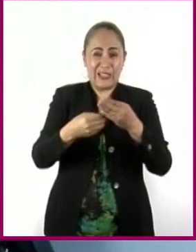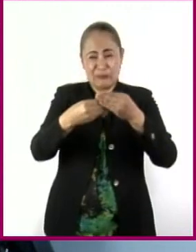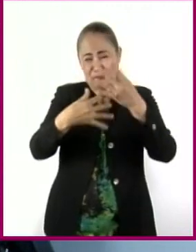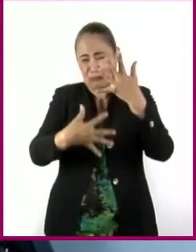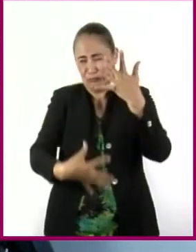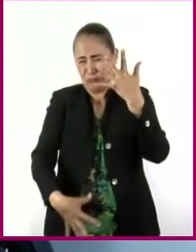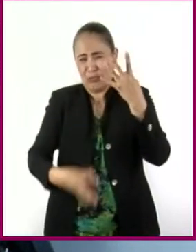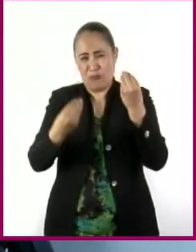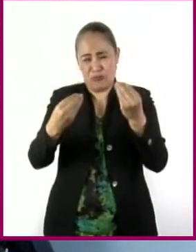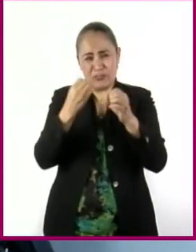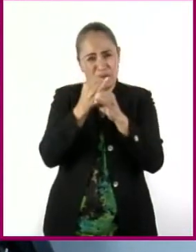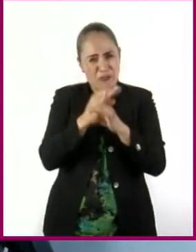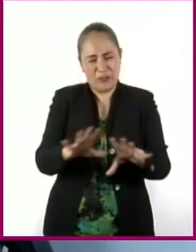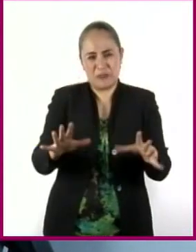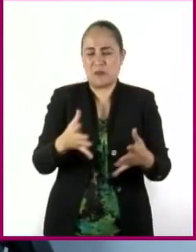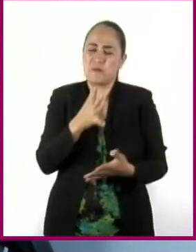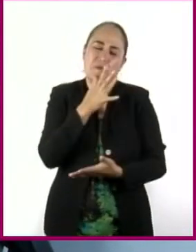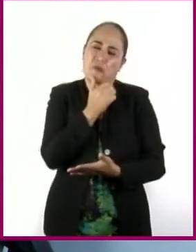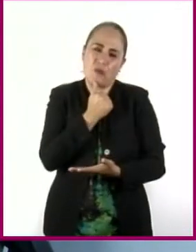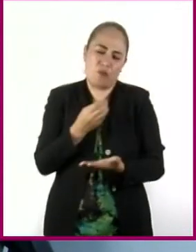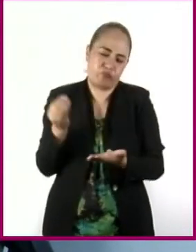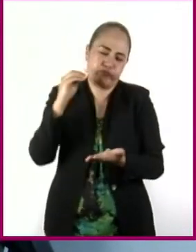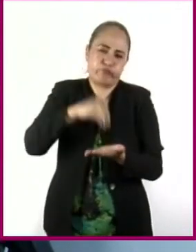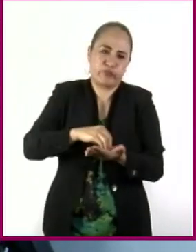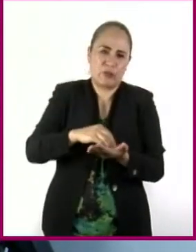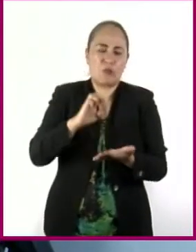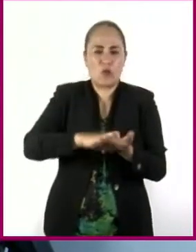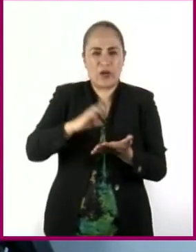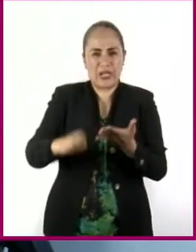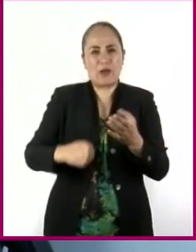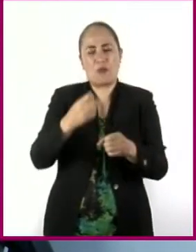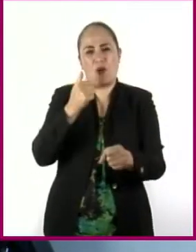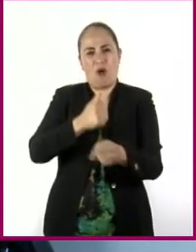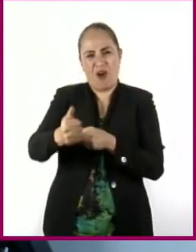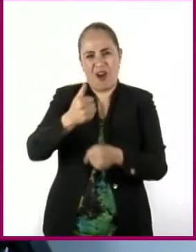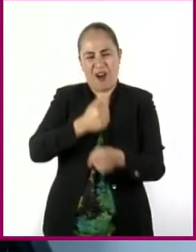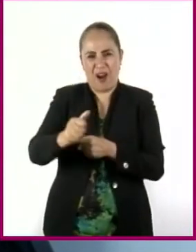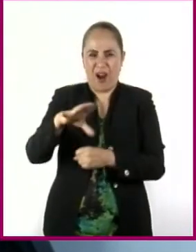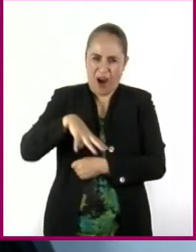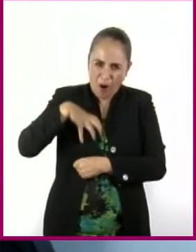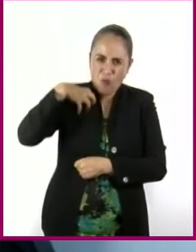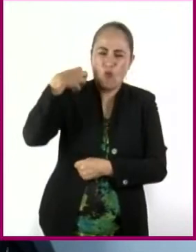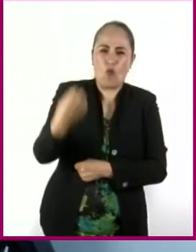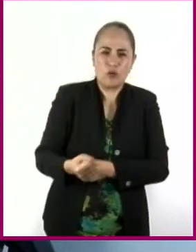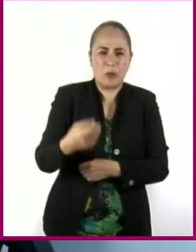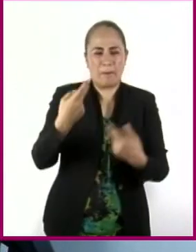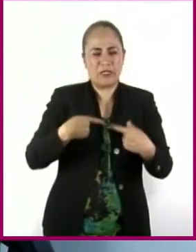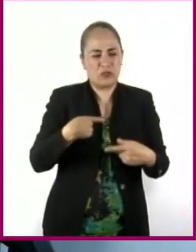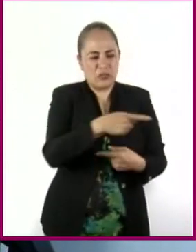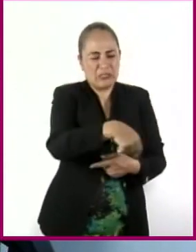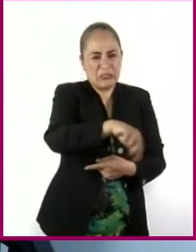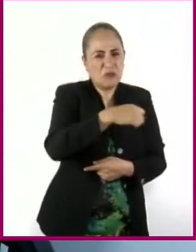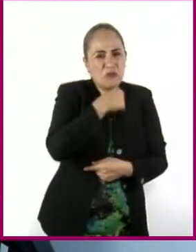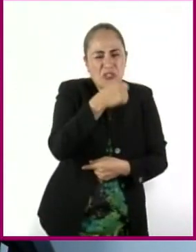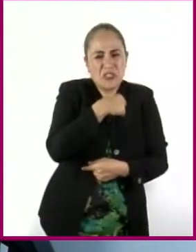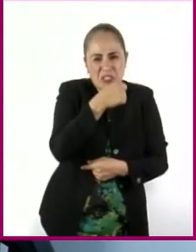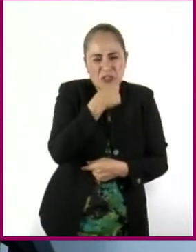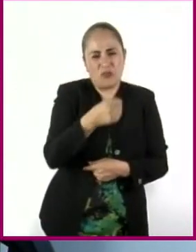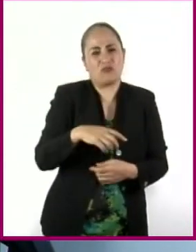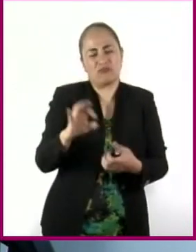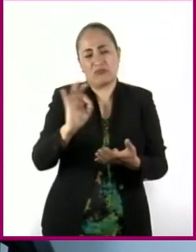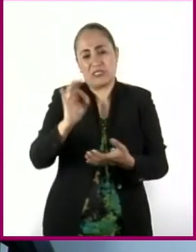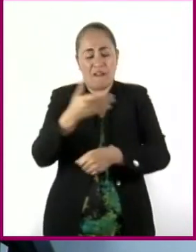de información ya no vamos a poder meter, como la violencia y el abuso que padecen algunas personas mayores, ya sea